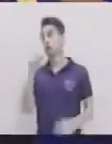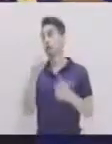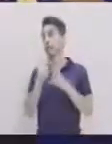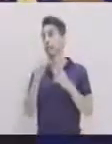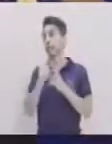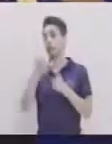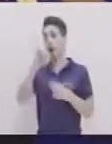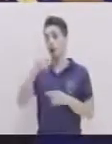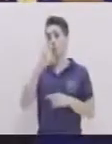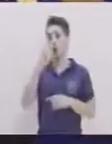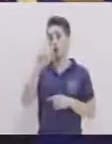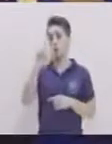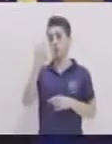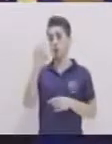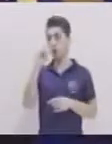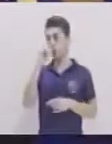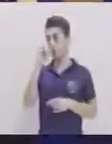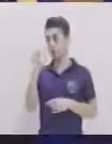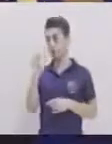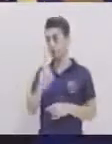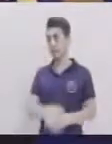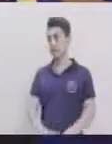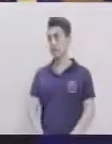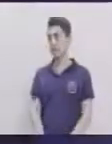repetir después de mí. Yuma.